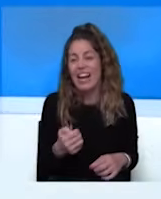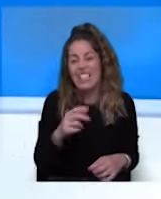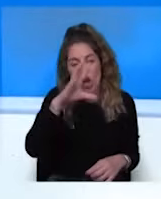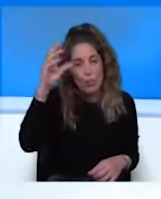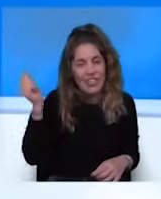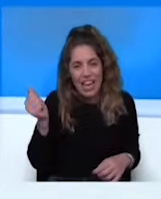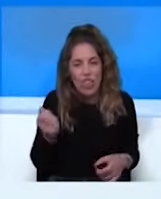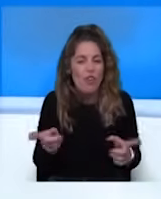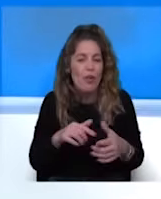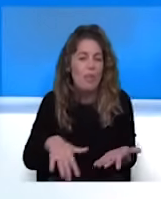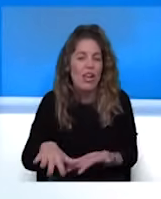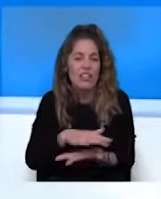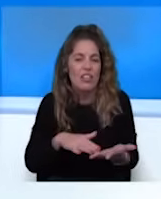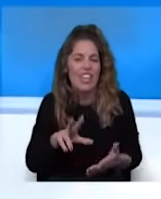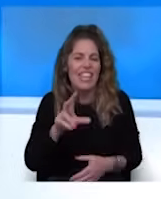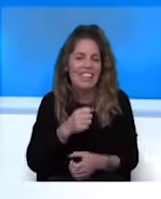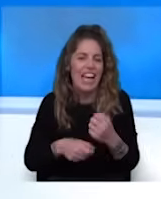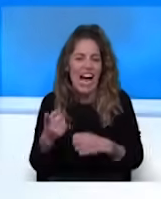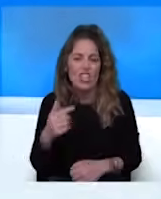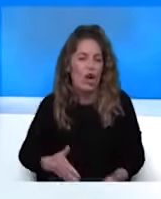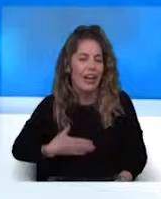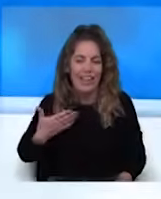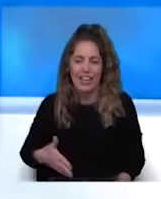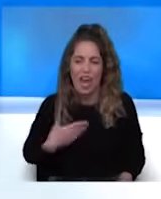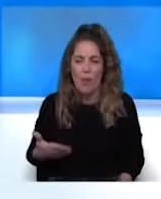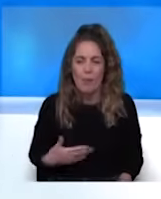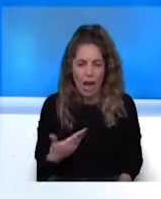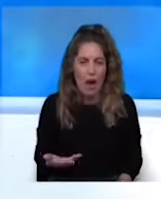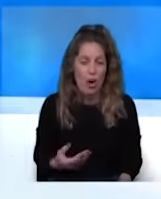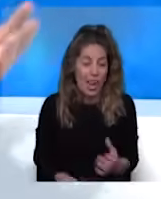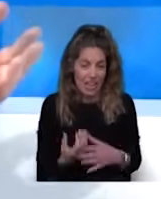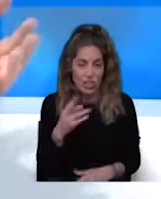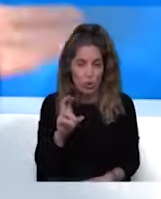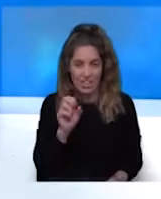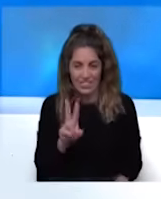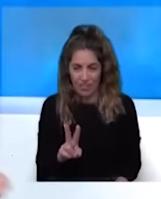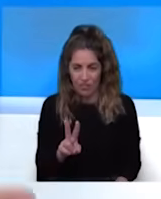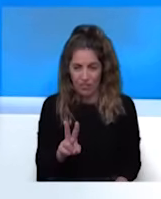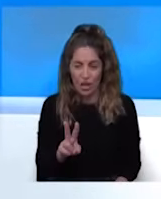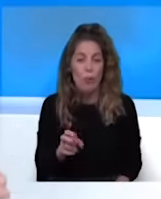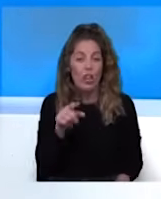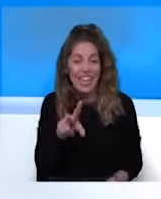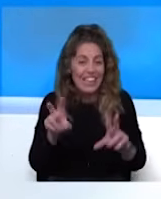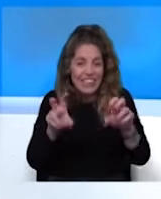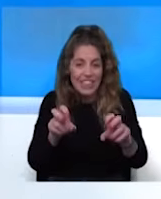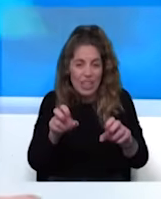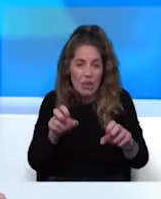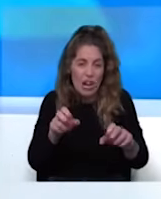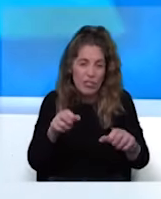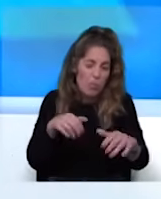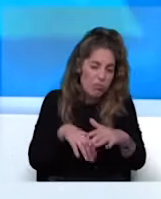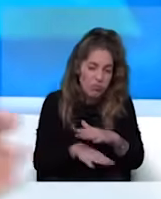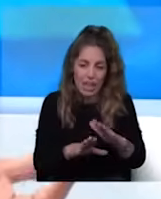volvimos a la situación que hace 30 años reclamamos la de la un hace 30 años porque este tema estaba como abajo de la